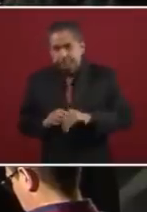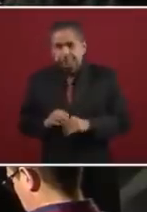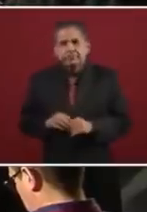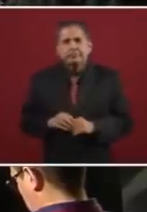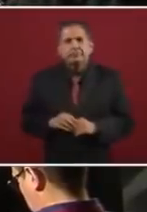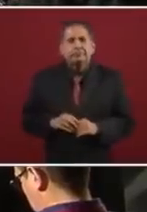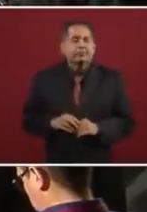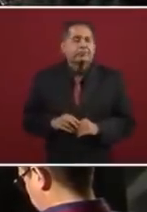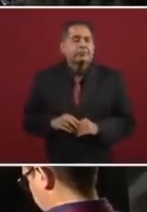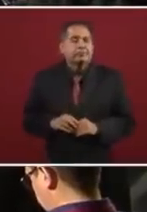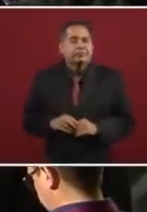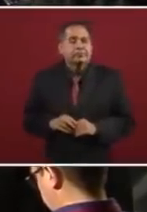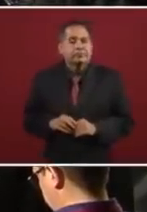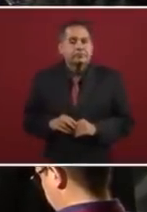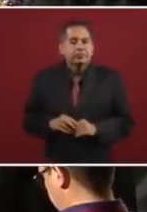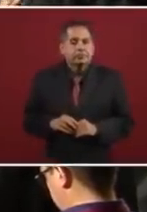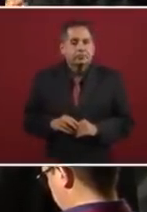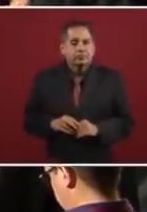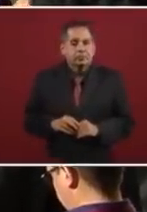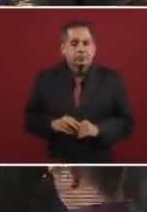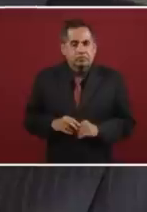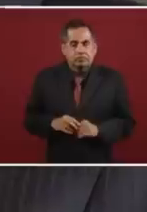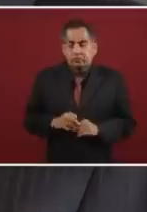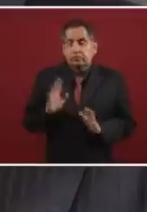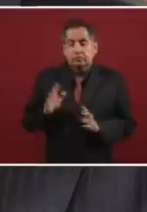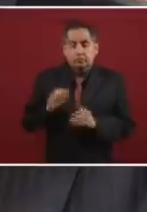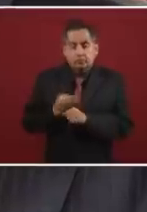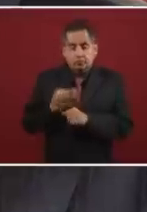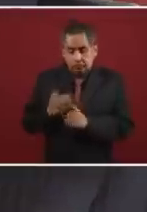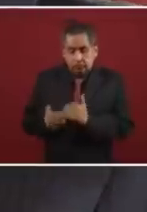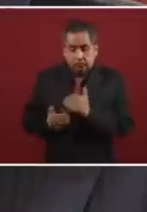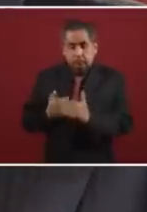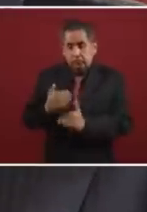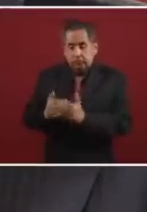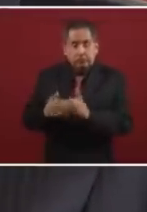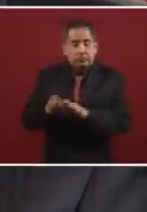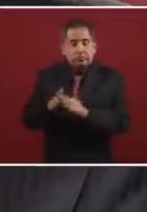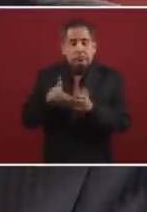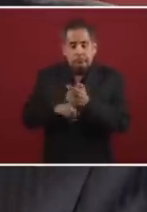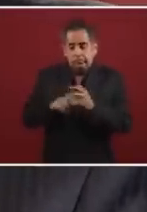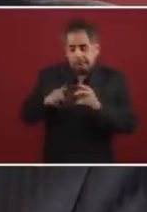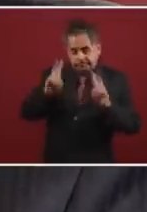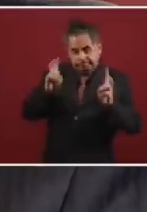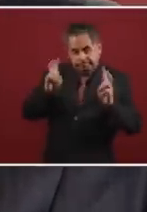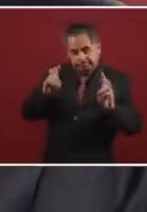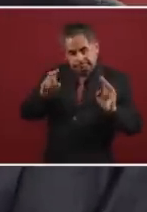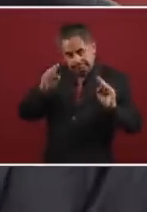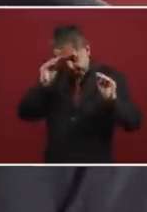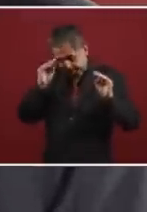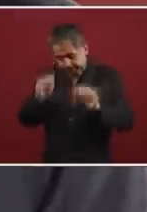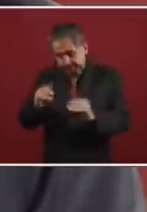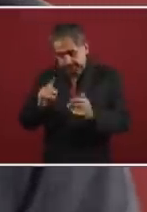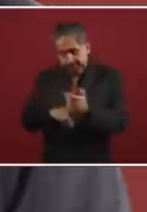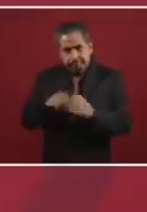esto es un avance el tratamiento de la